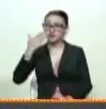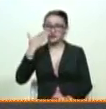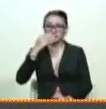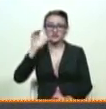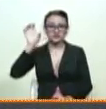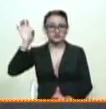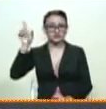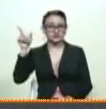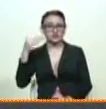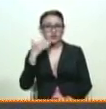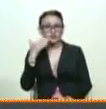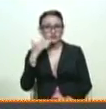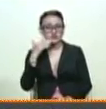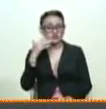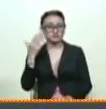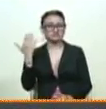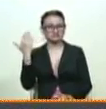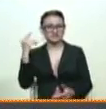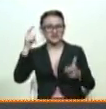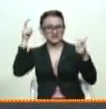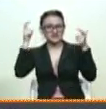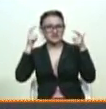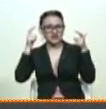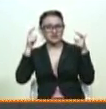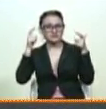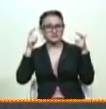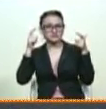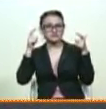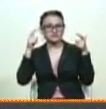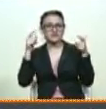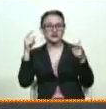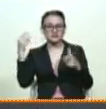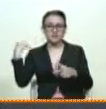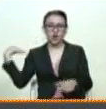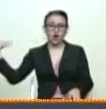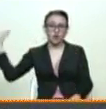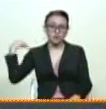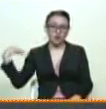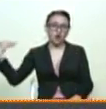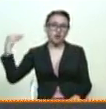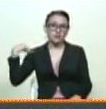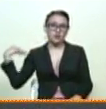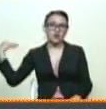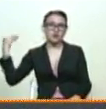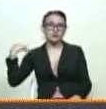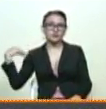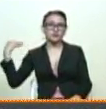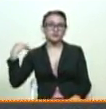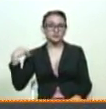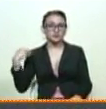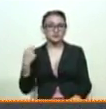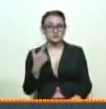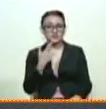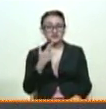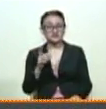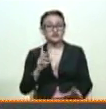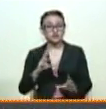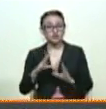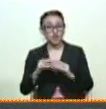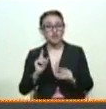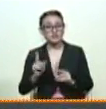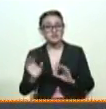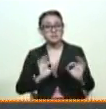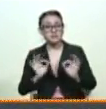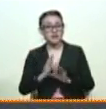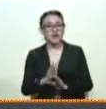El comandante supremo Hugo Chávez nos los advirtió en muchas ocasiones y nos exigió prepararnos para